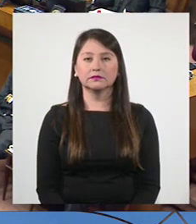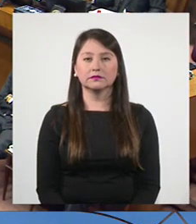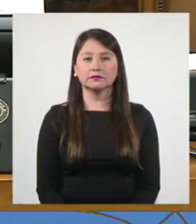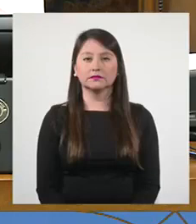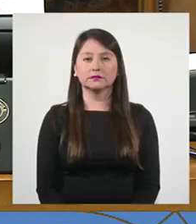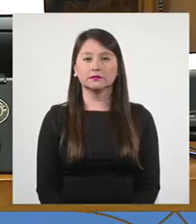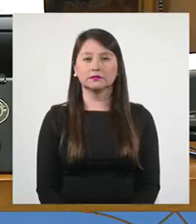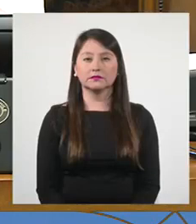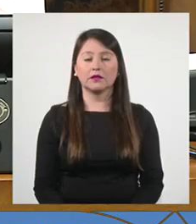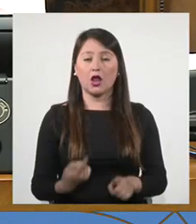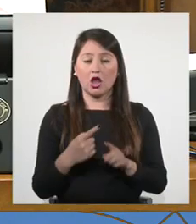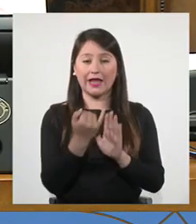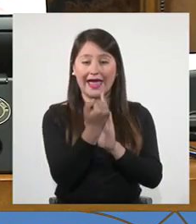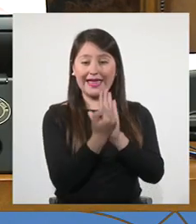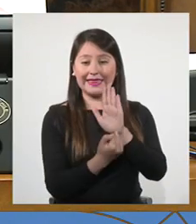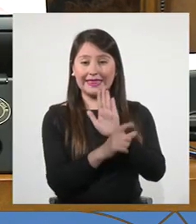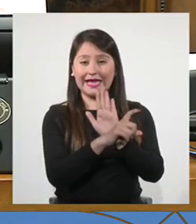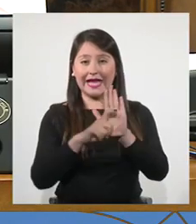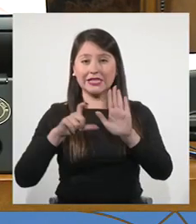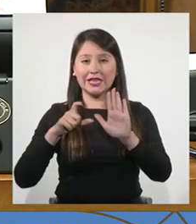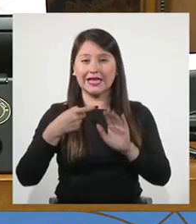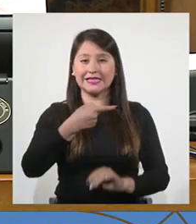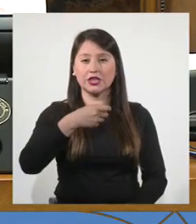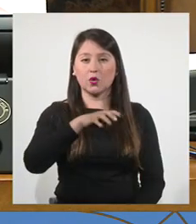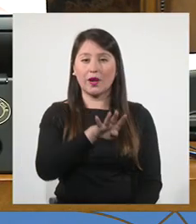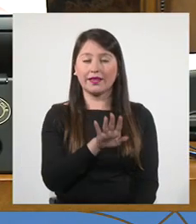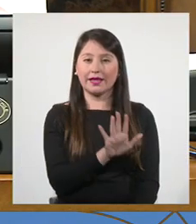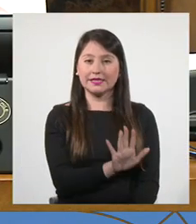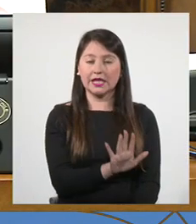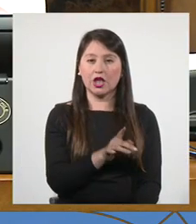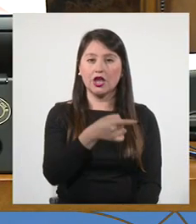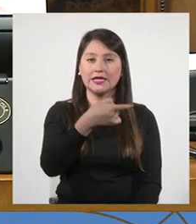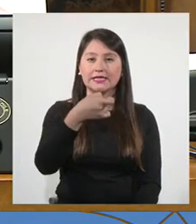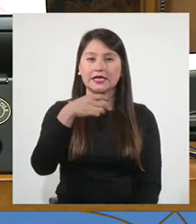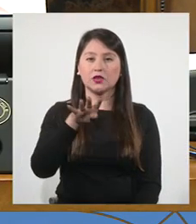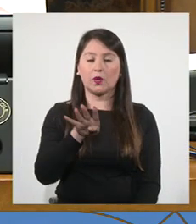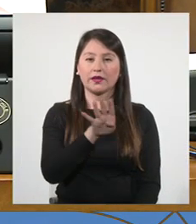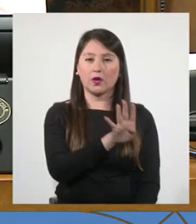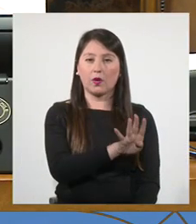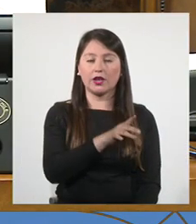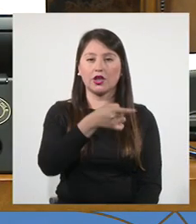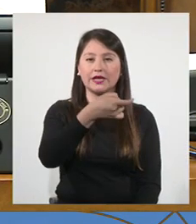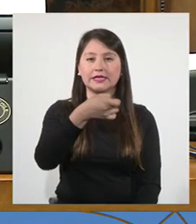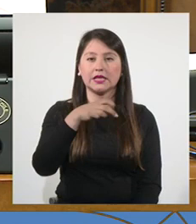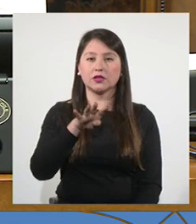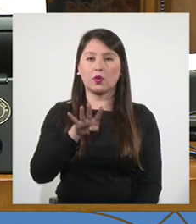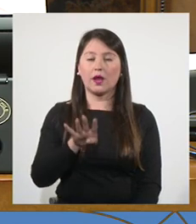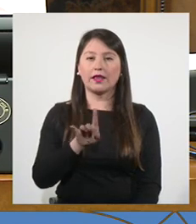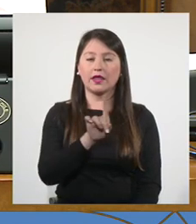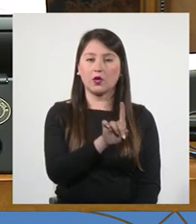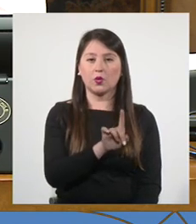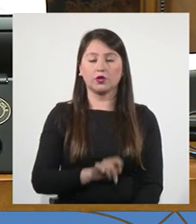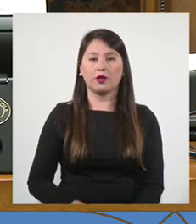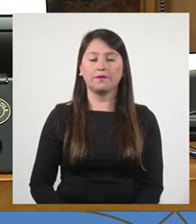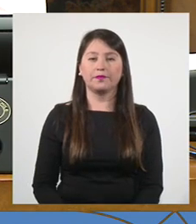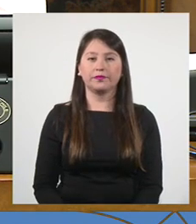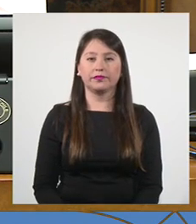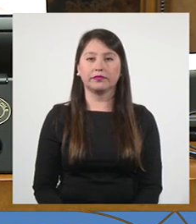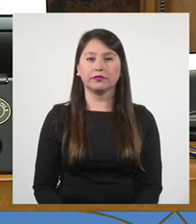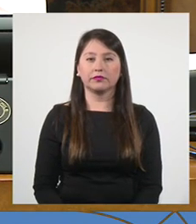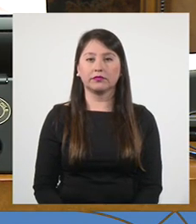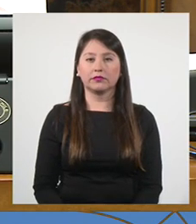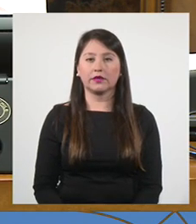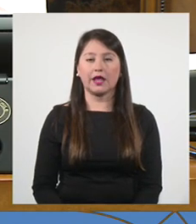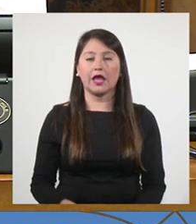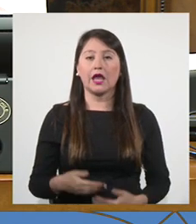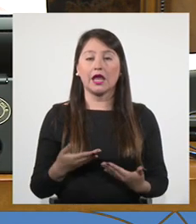Siguientes indicaciones corresponden a las 145, 144 y 141, que son